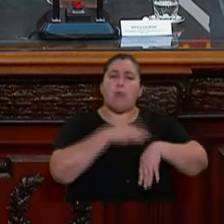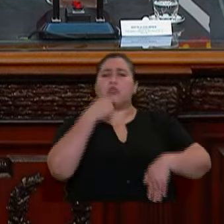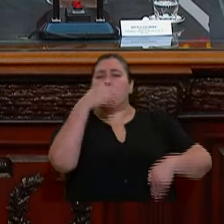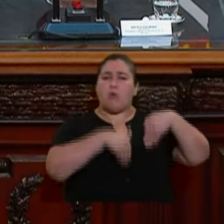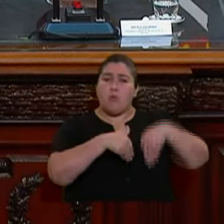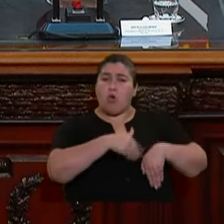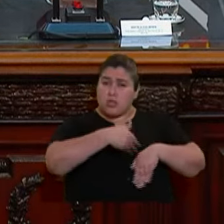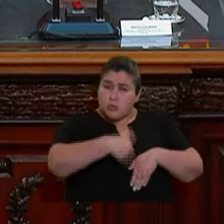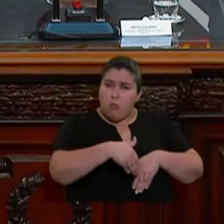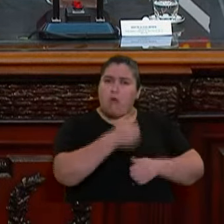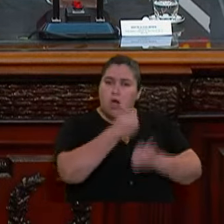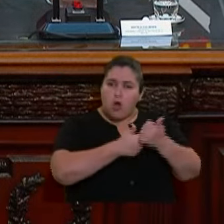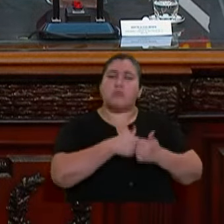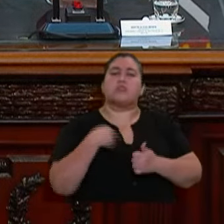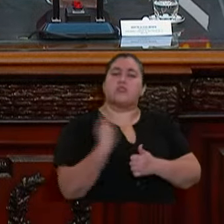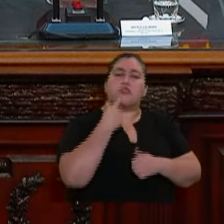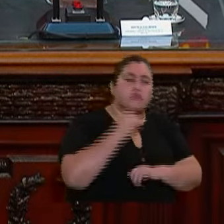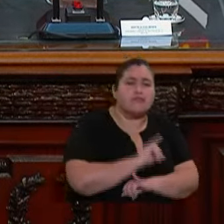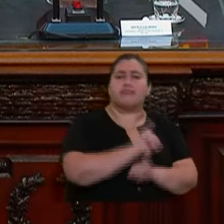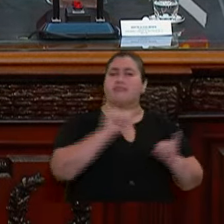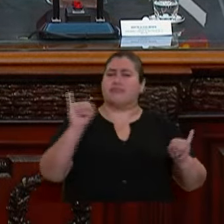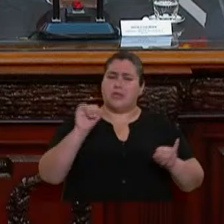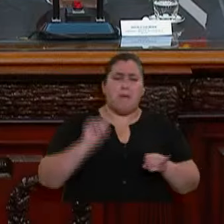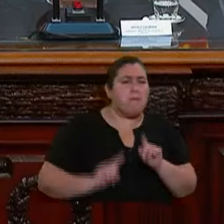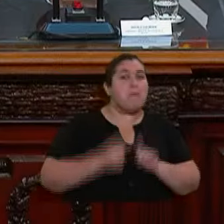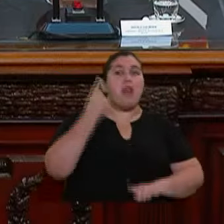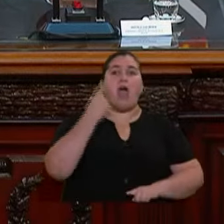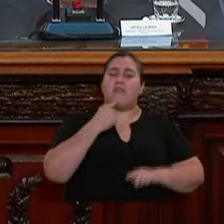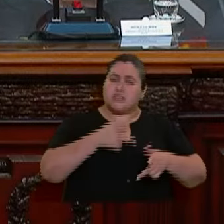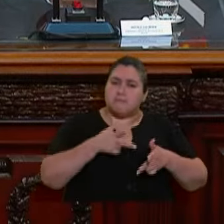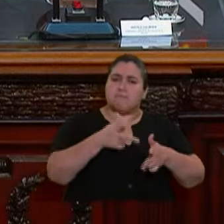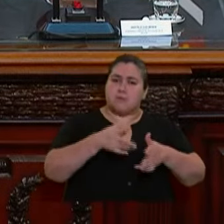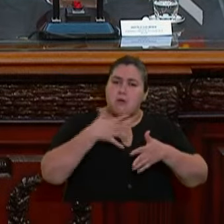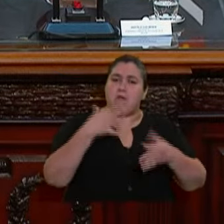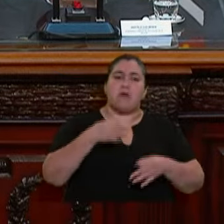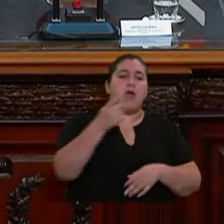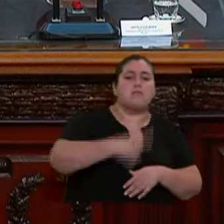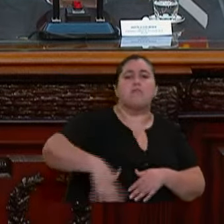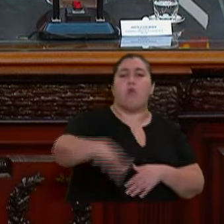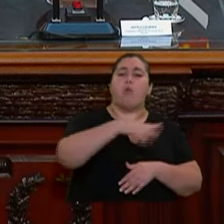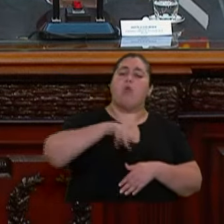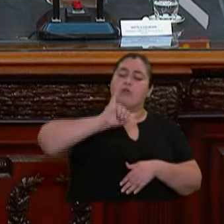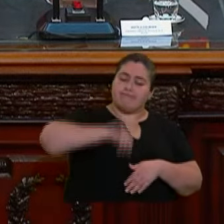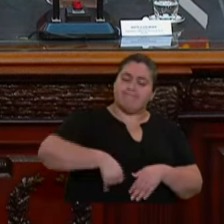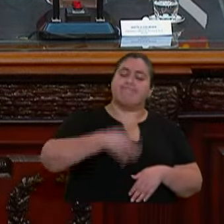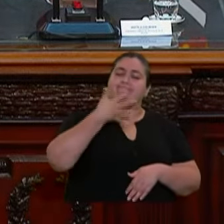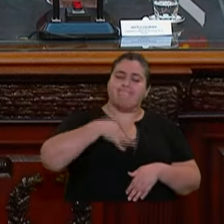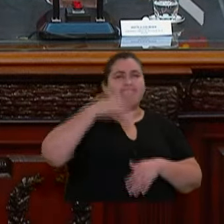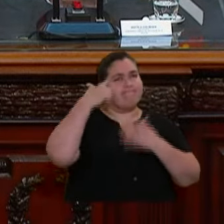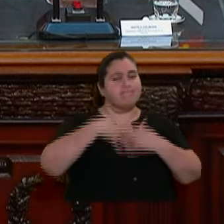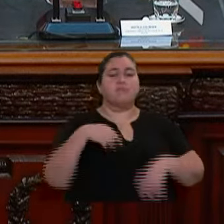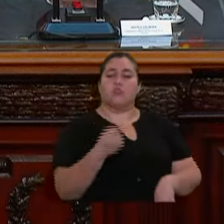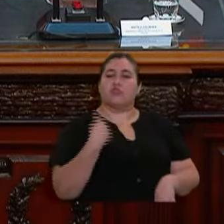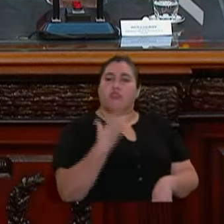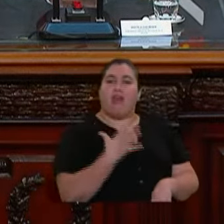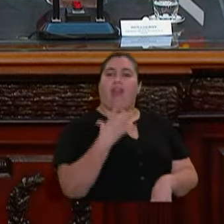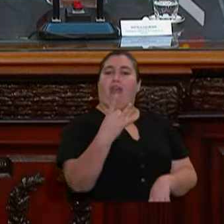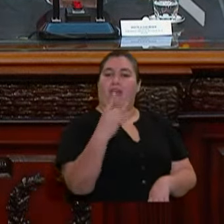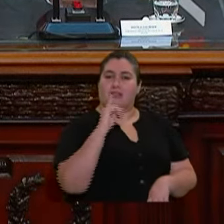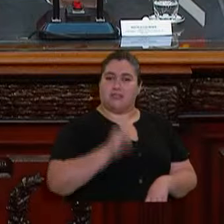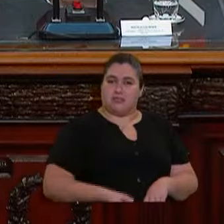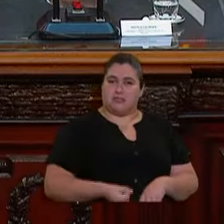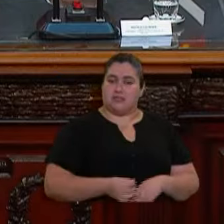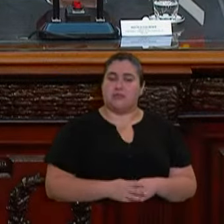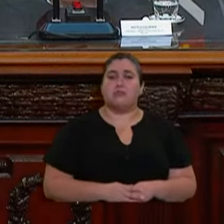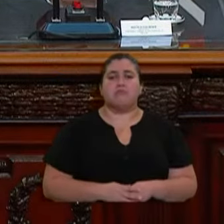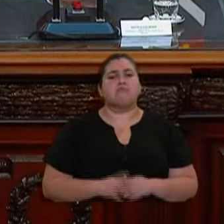verdad por primera vez en décadas, y el pueblo lo comprendió, lo aceptó y nos eligió. A pesar